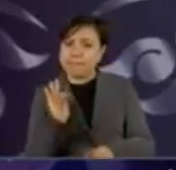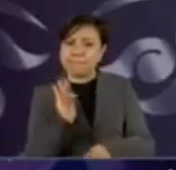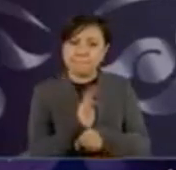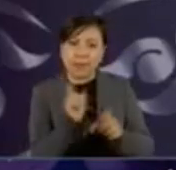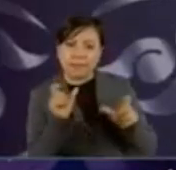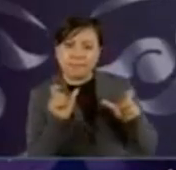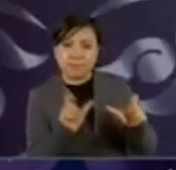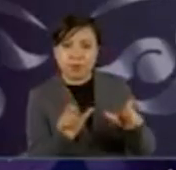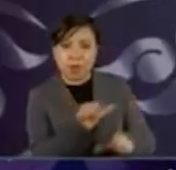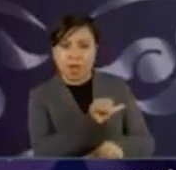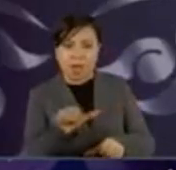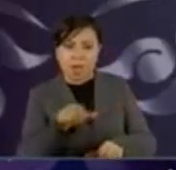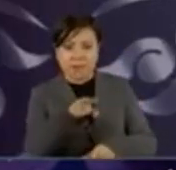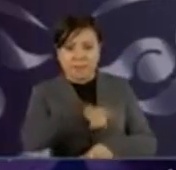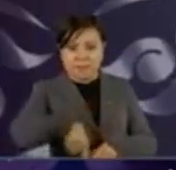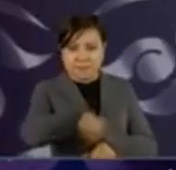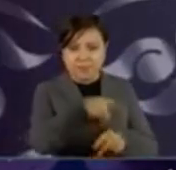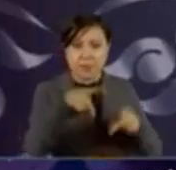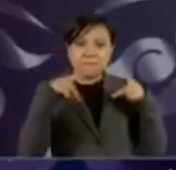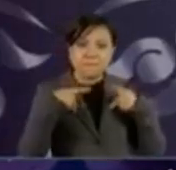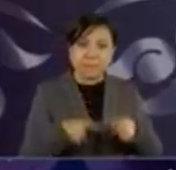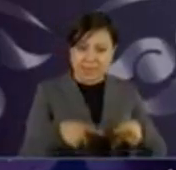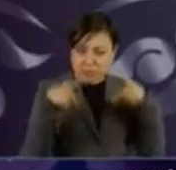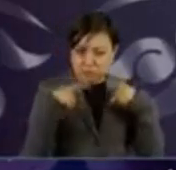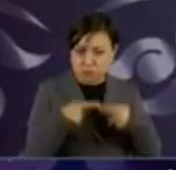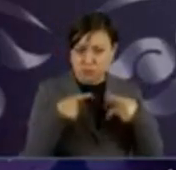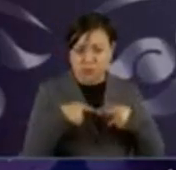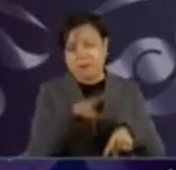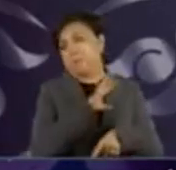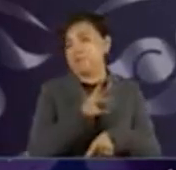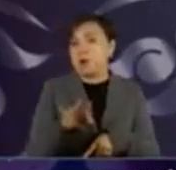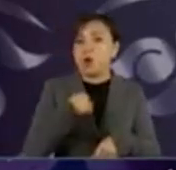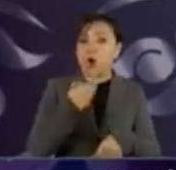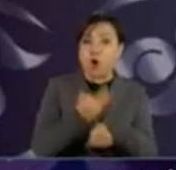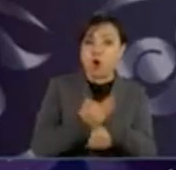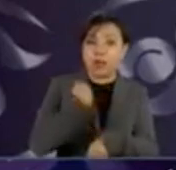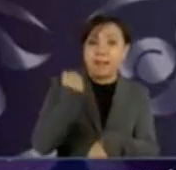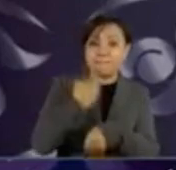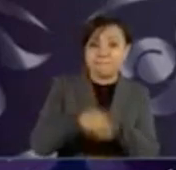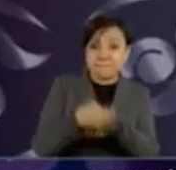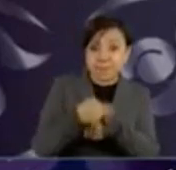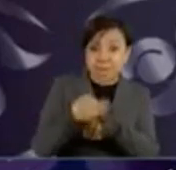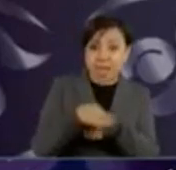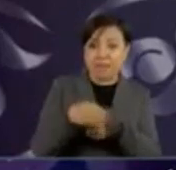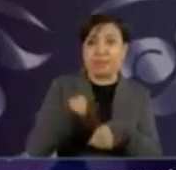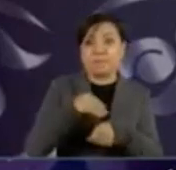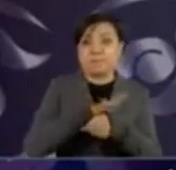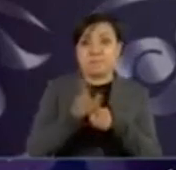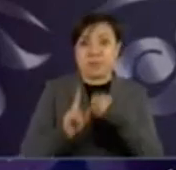la gente de México ante esta instancia de la Comisión